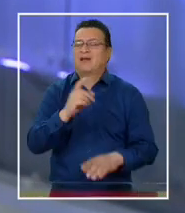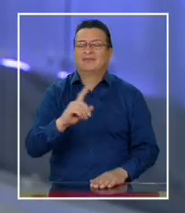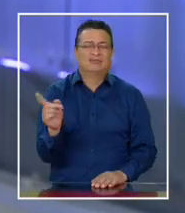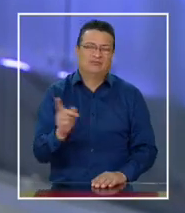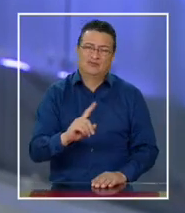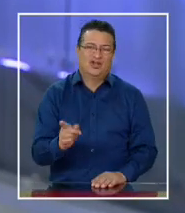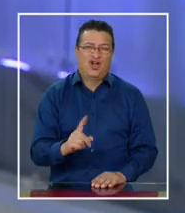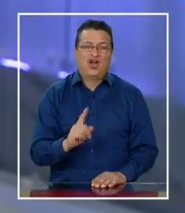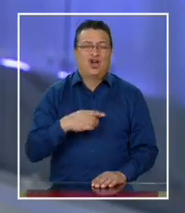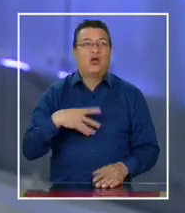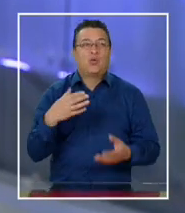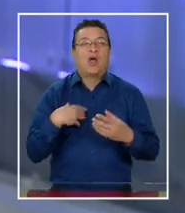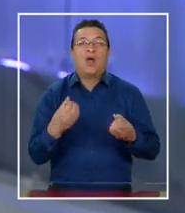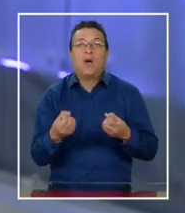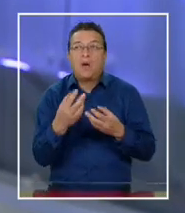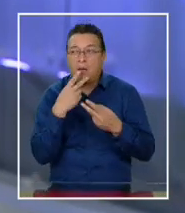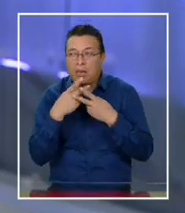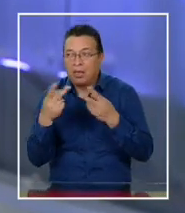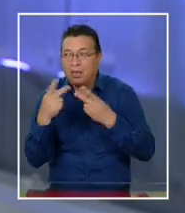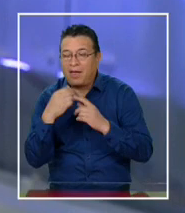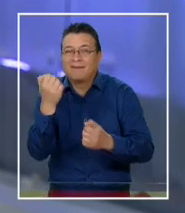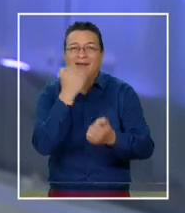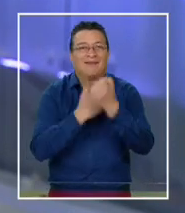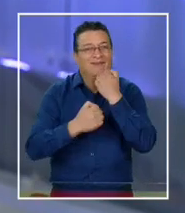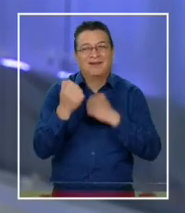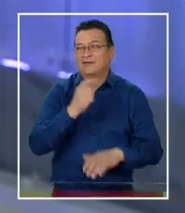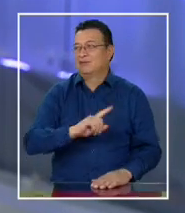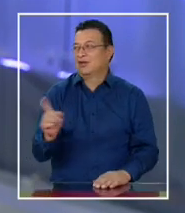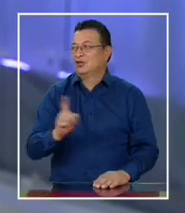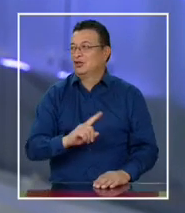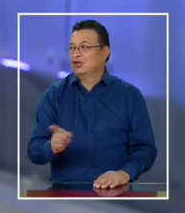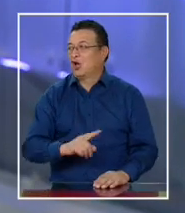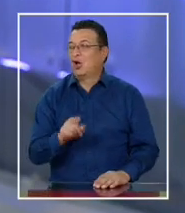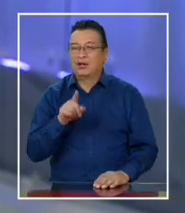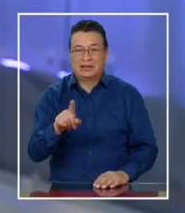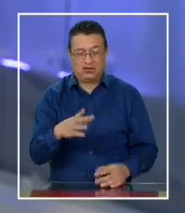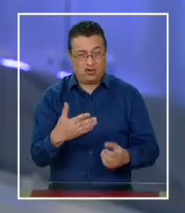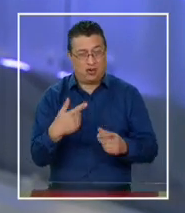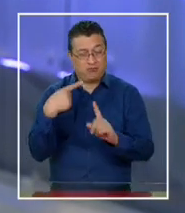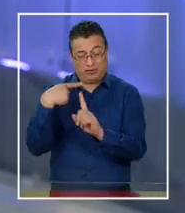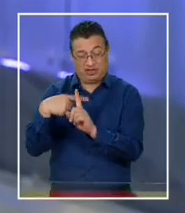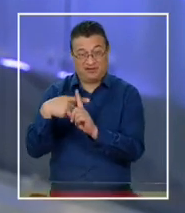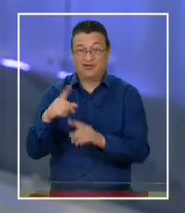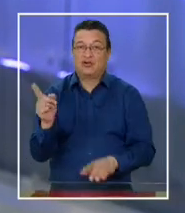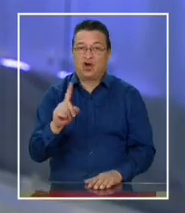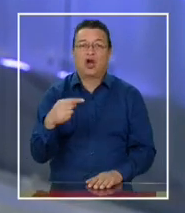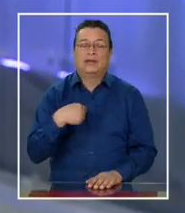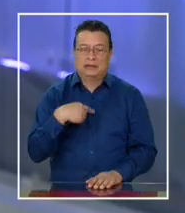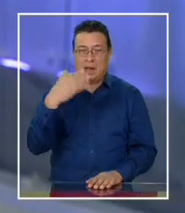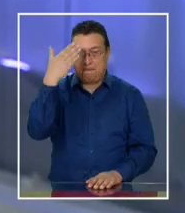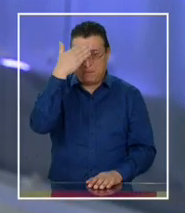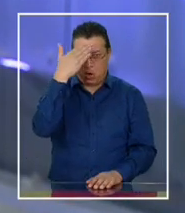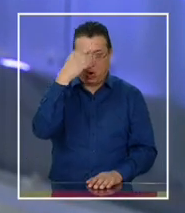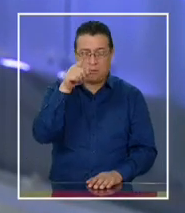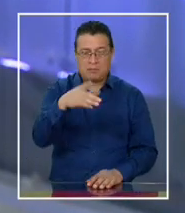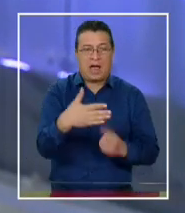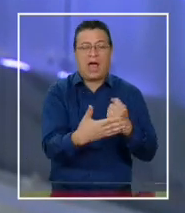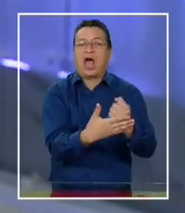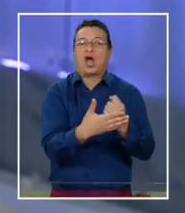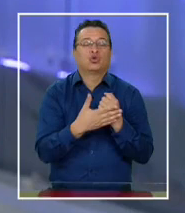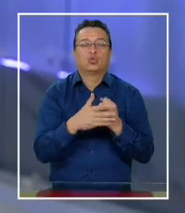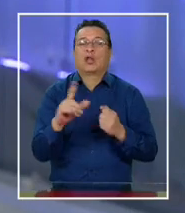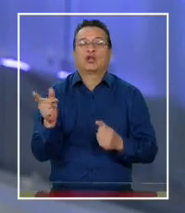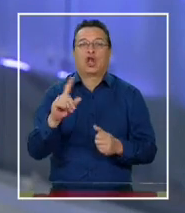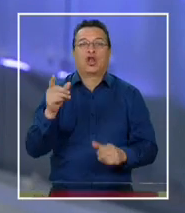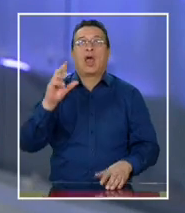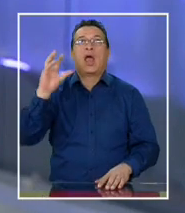sobredimensionar y generar lecturas que son erróneas y que creo que no ayudan Ah por eso me preocupa porque no ayudan generan una